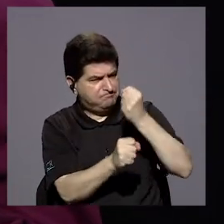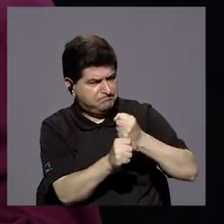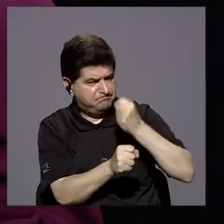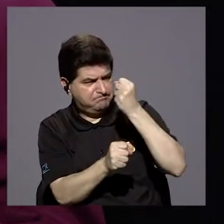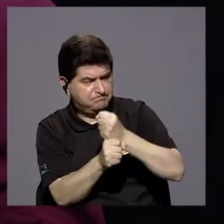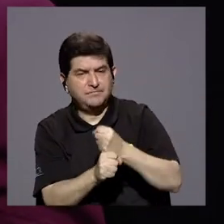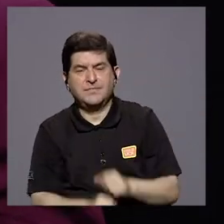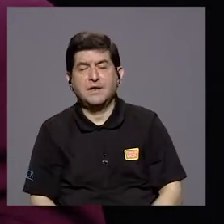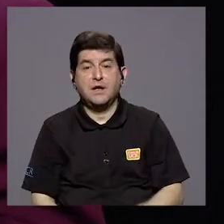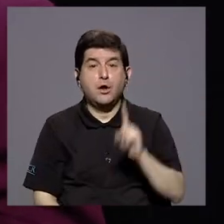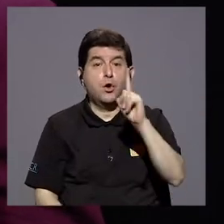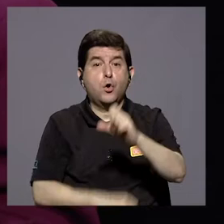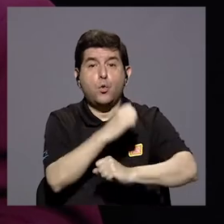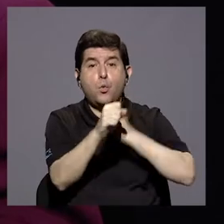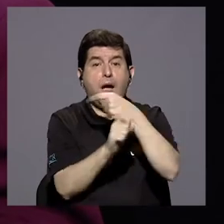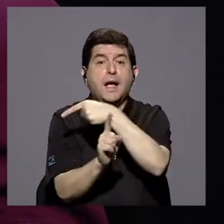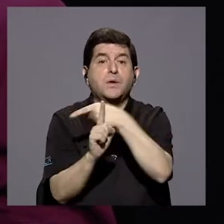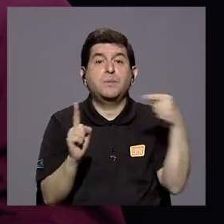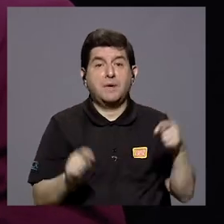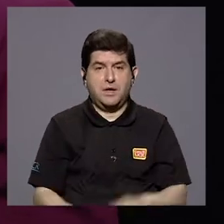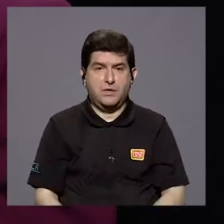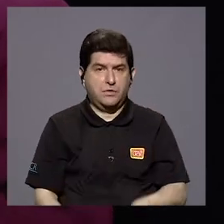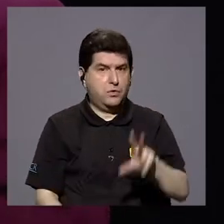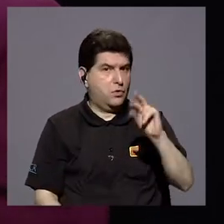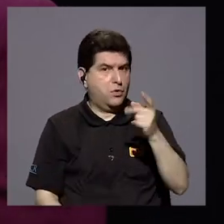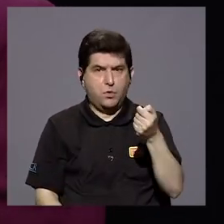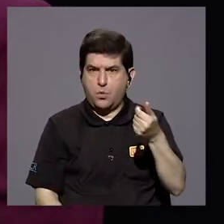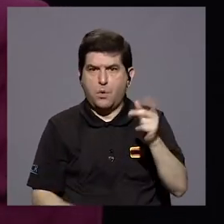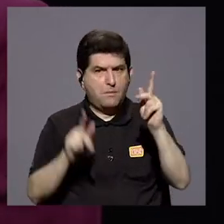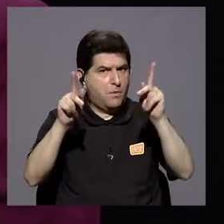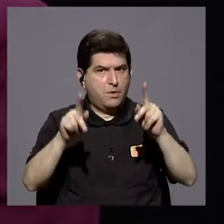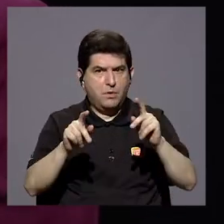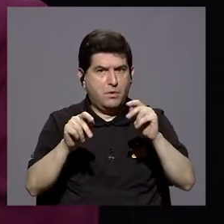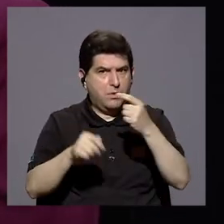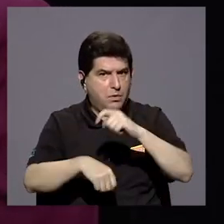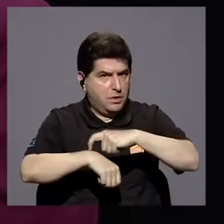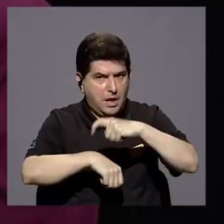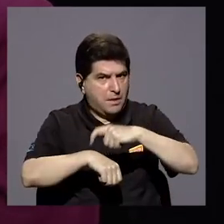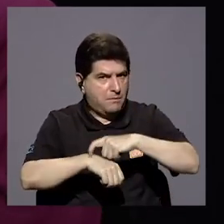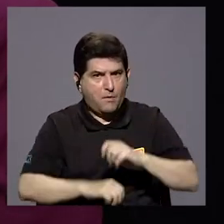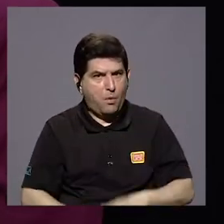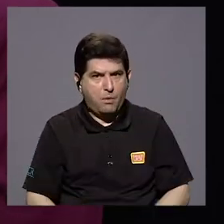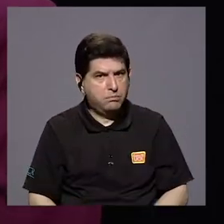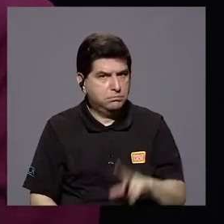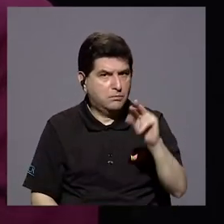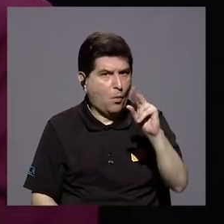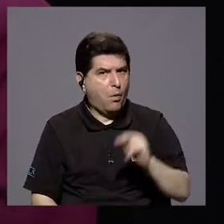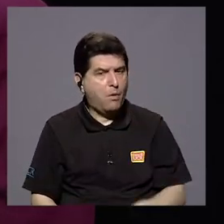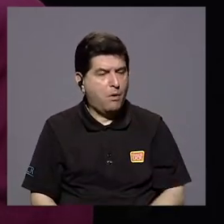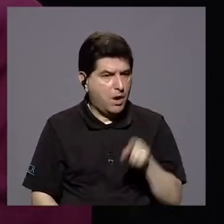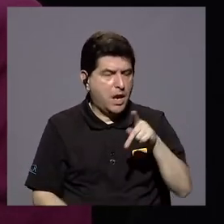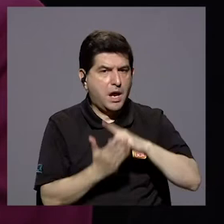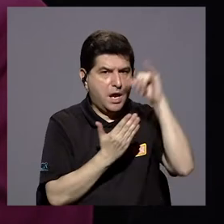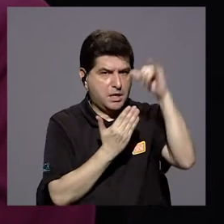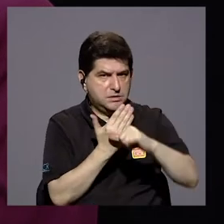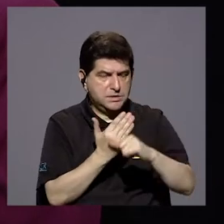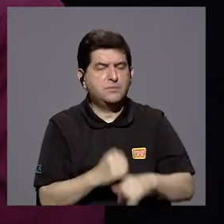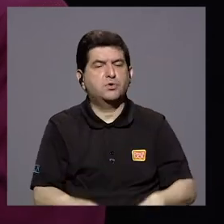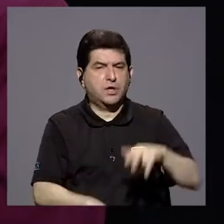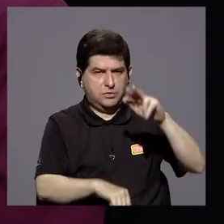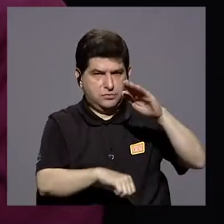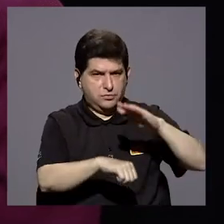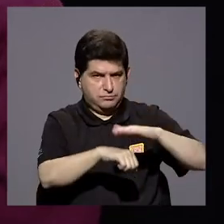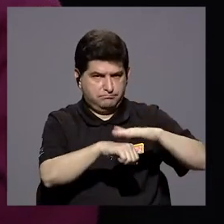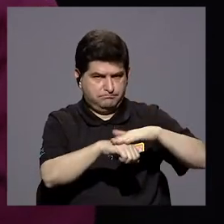fue año y medio, tampoco fue poco tiempo, año y medio que duramos para poder pasar ese proyecto.